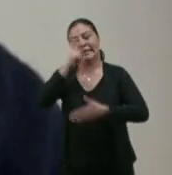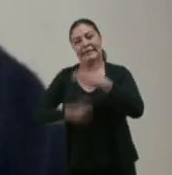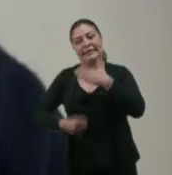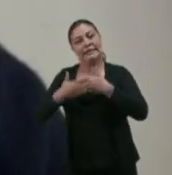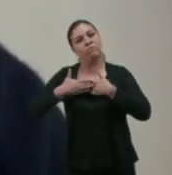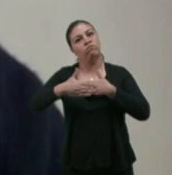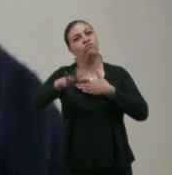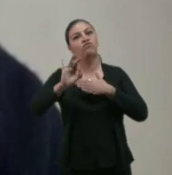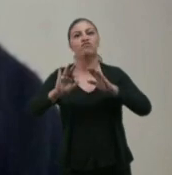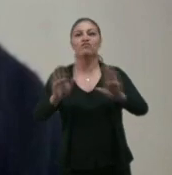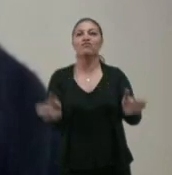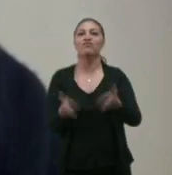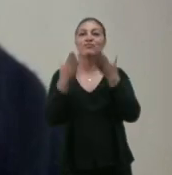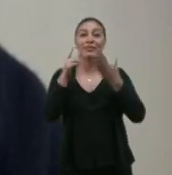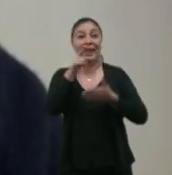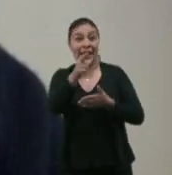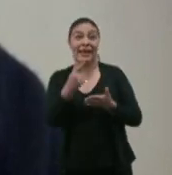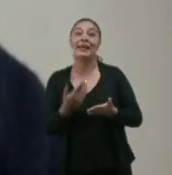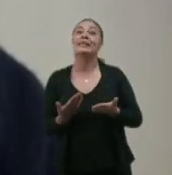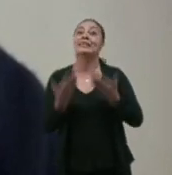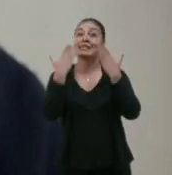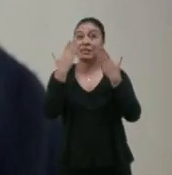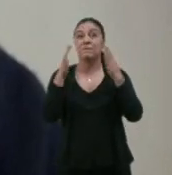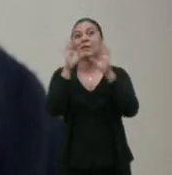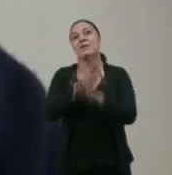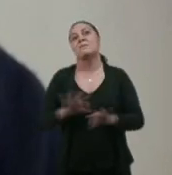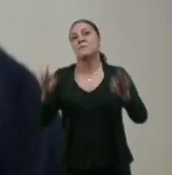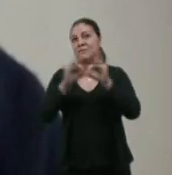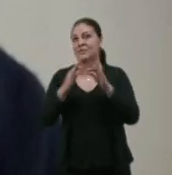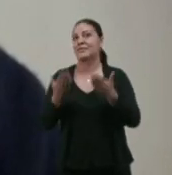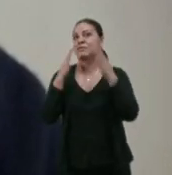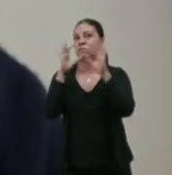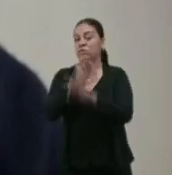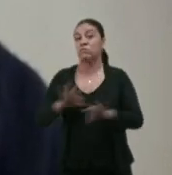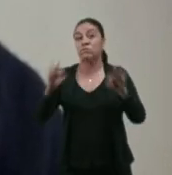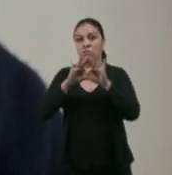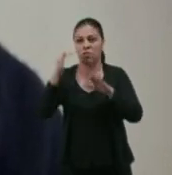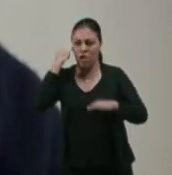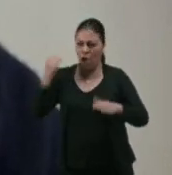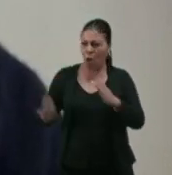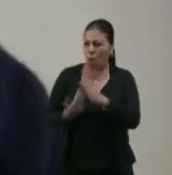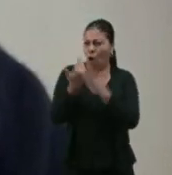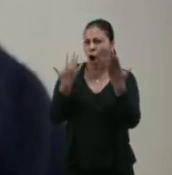poder conservar este espíritu de innovación y de tomar riesgos.